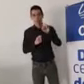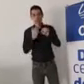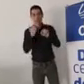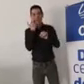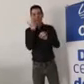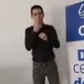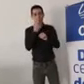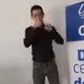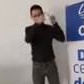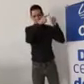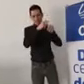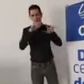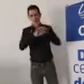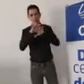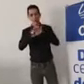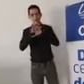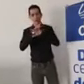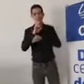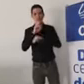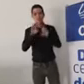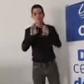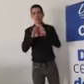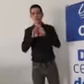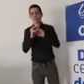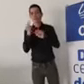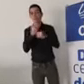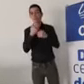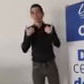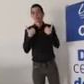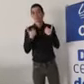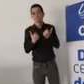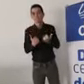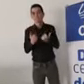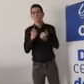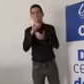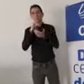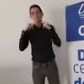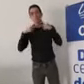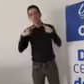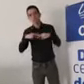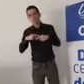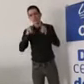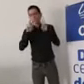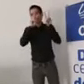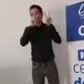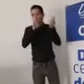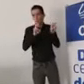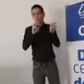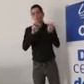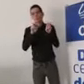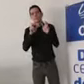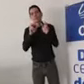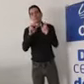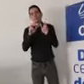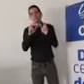hoy la educación para la ciudadanía, para la paz, para la democracia, para la convivencia, es